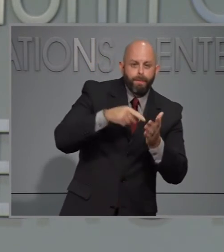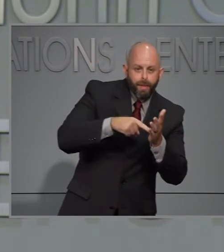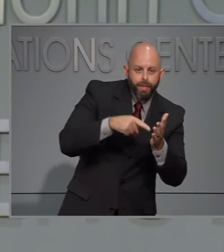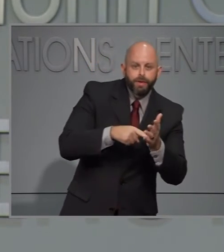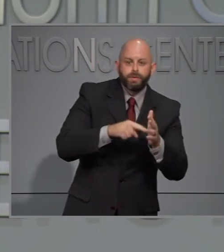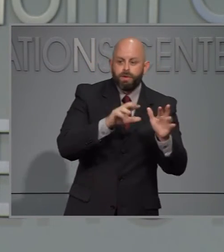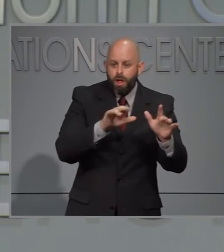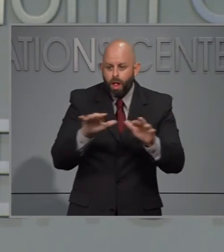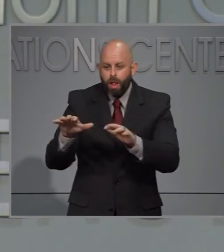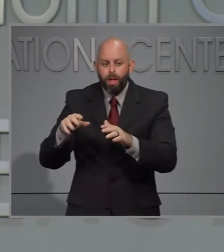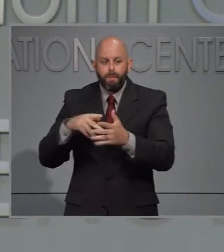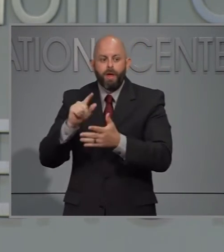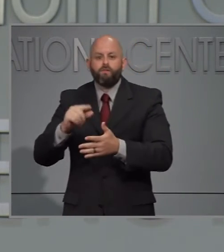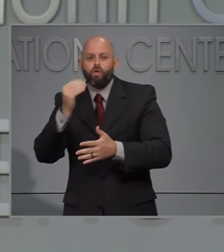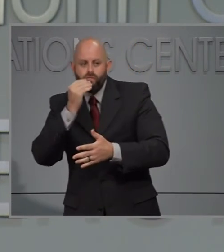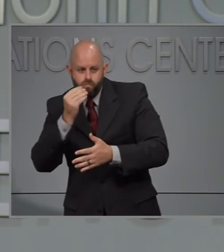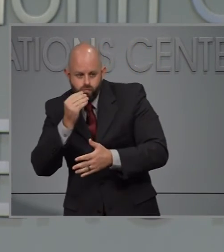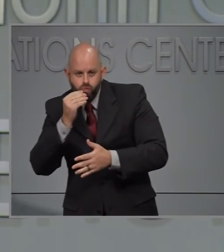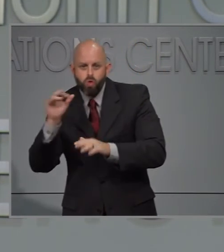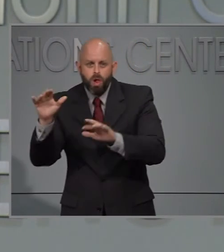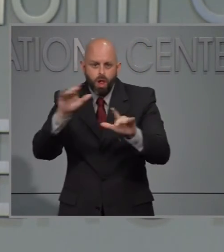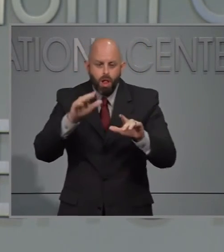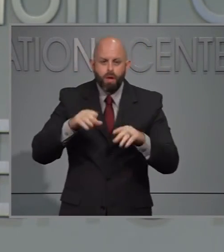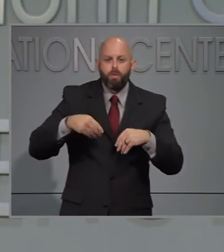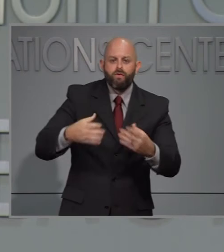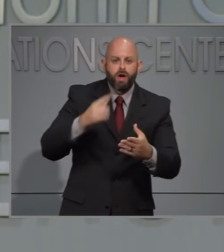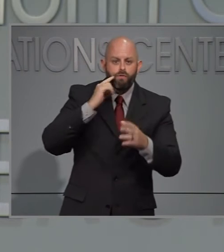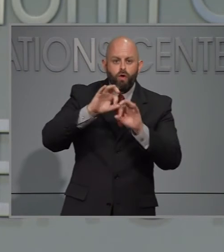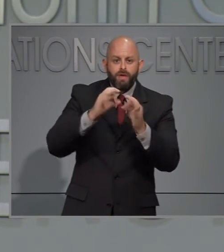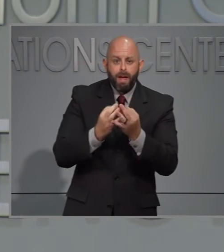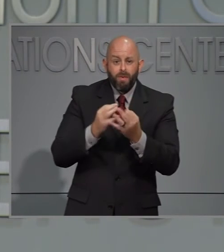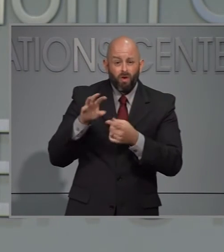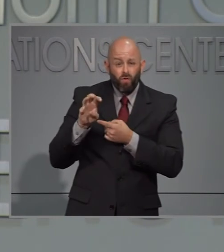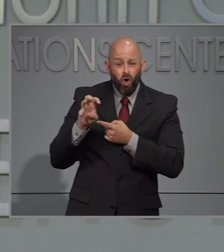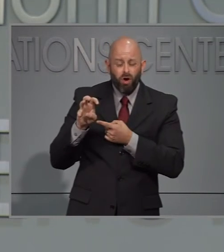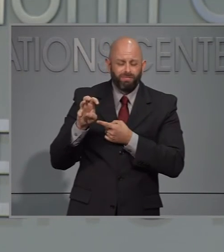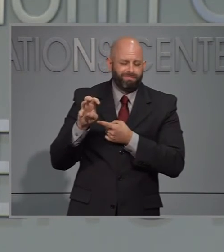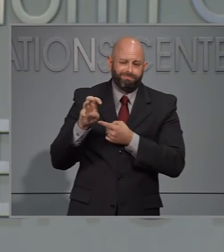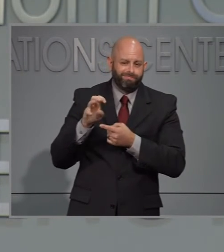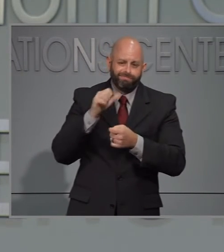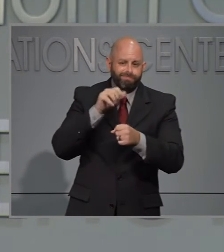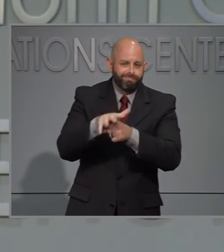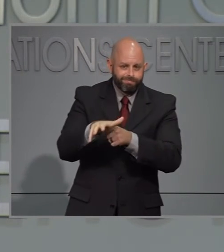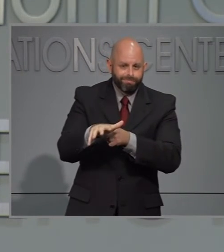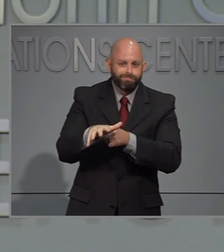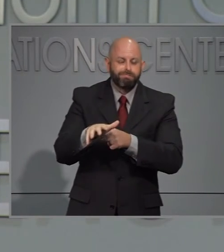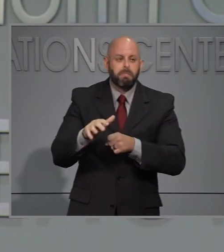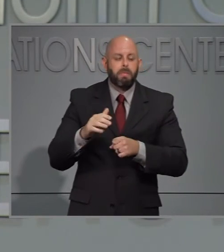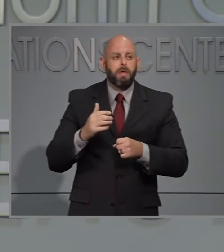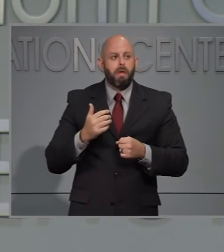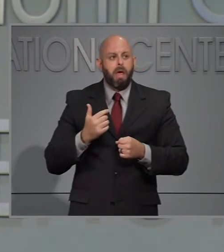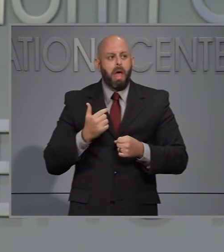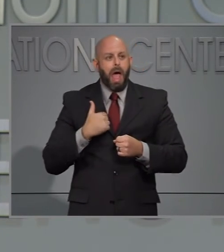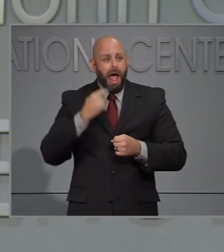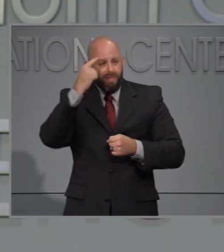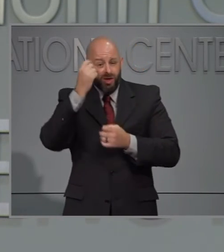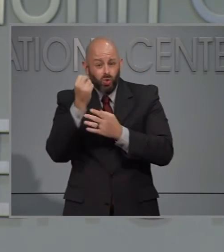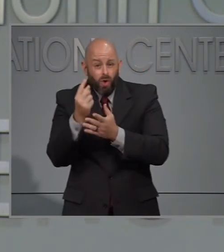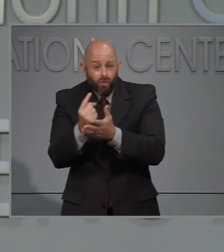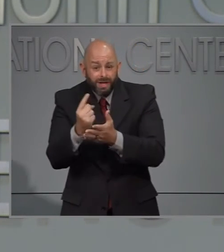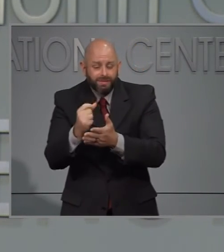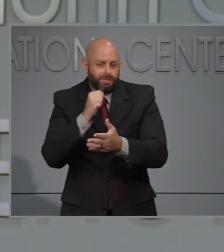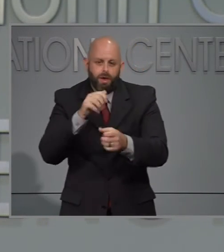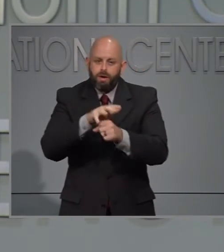familia, entonces creo que estos beneficios deberían ser más altos. Creo que 12 semanas no es suficiente tiempo y va a